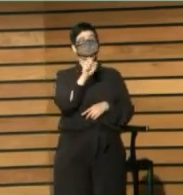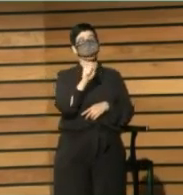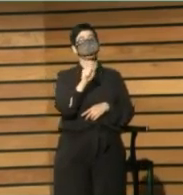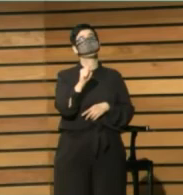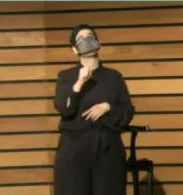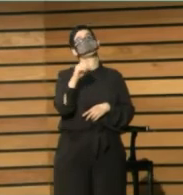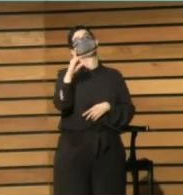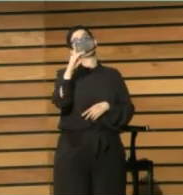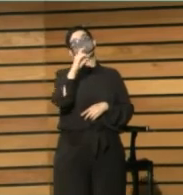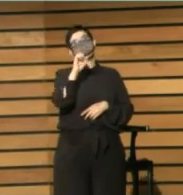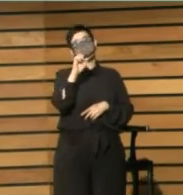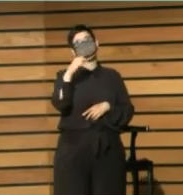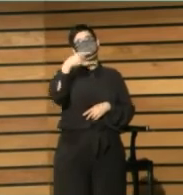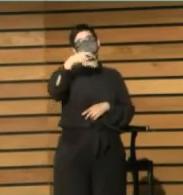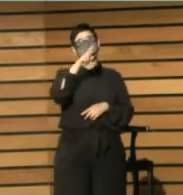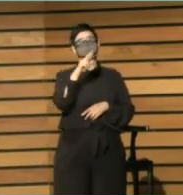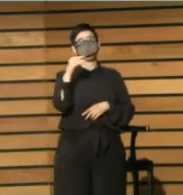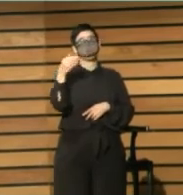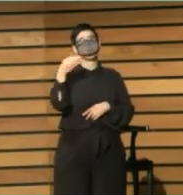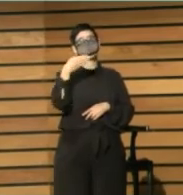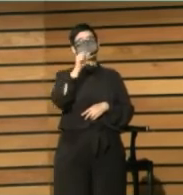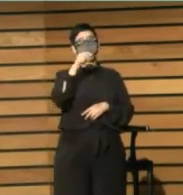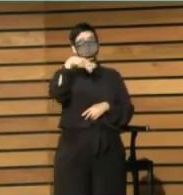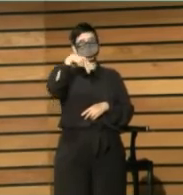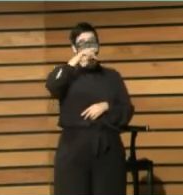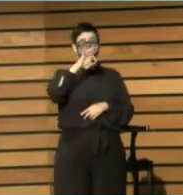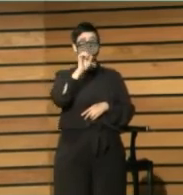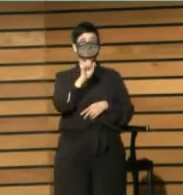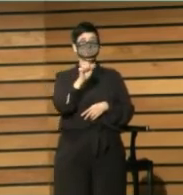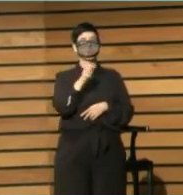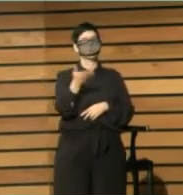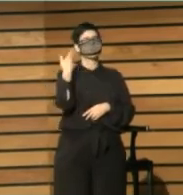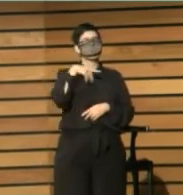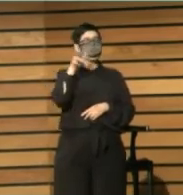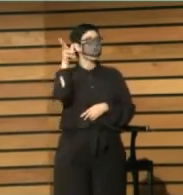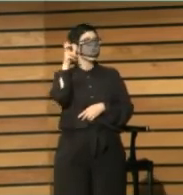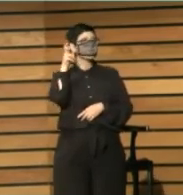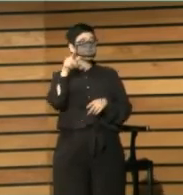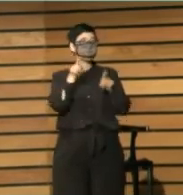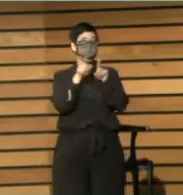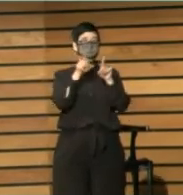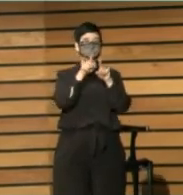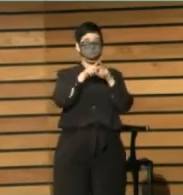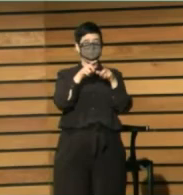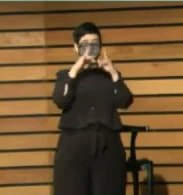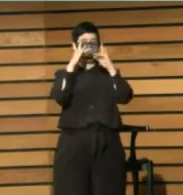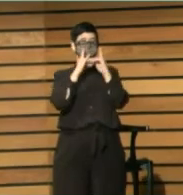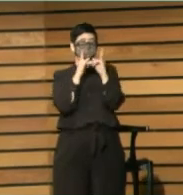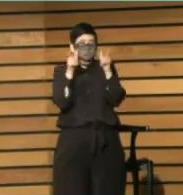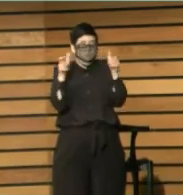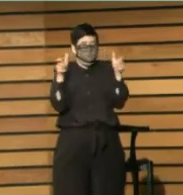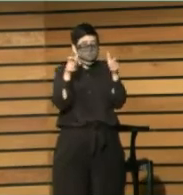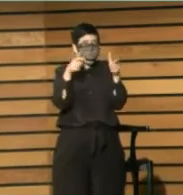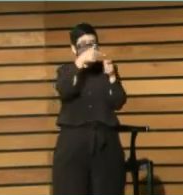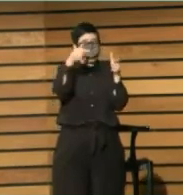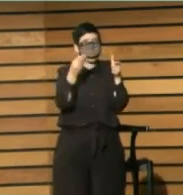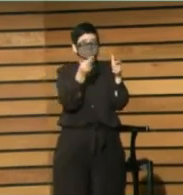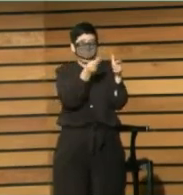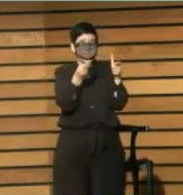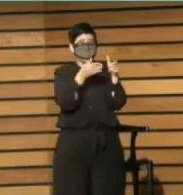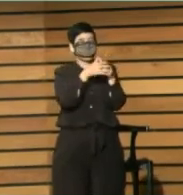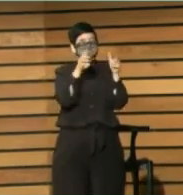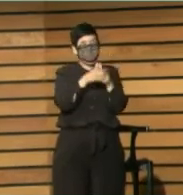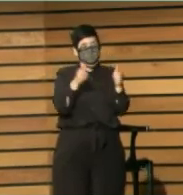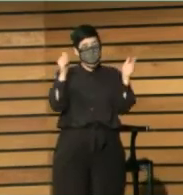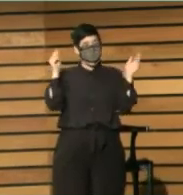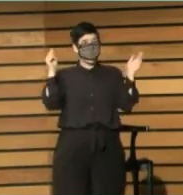cuna, pero es que entonces había cunas grandes o granditas y como ellos no querían